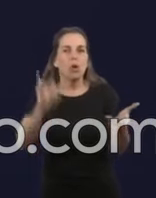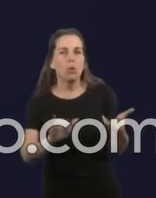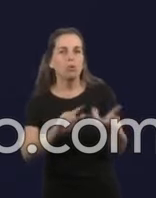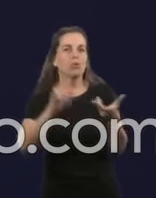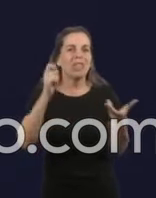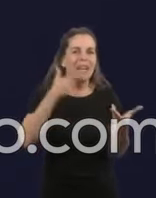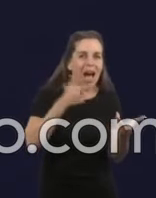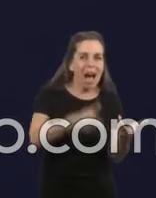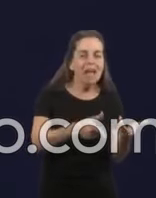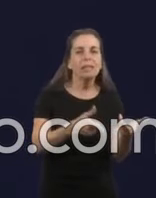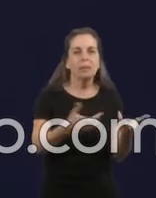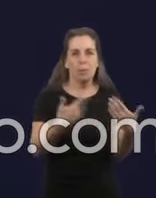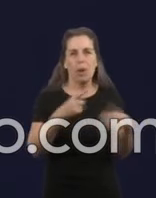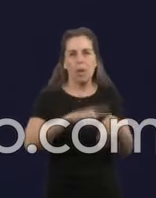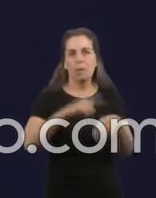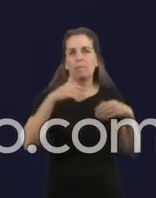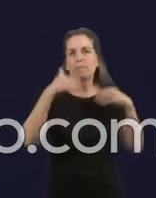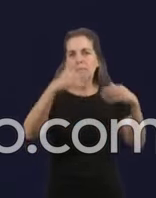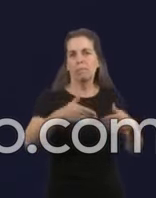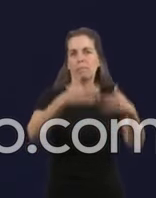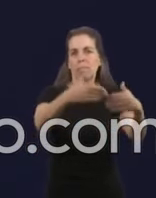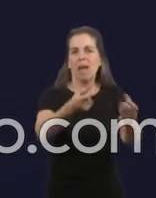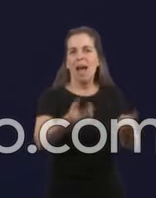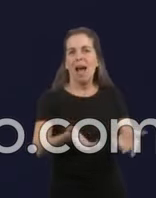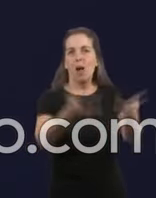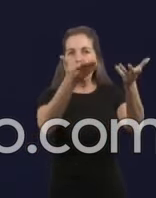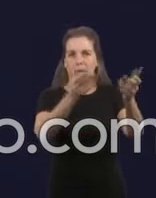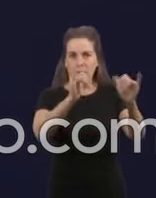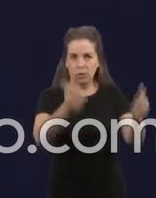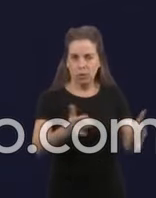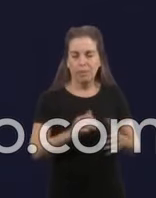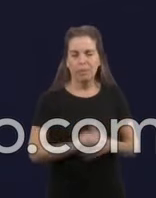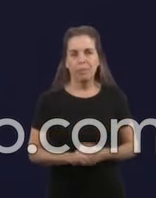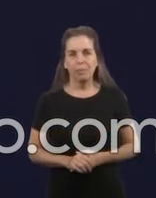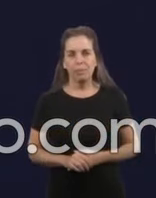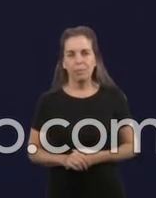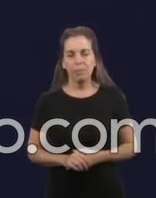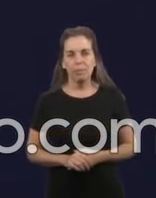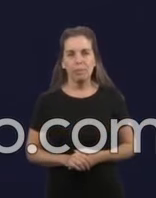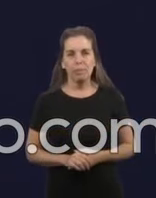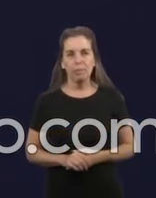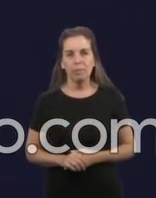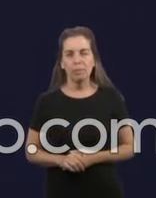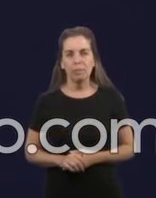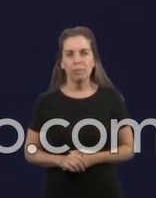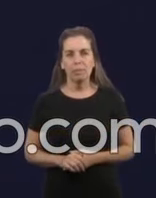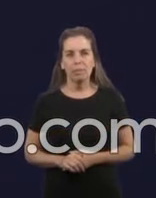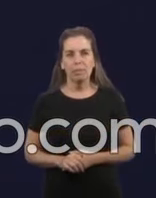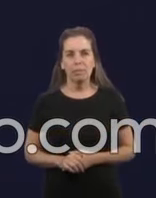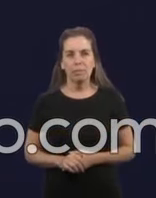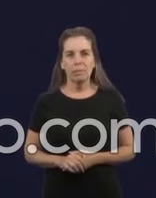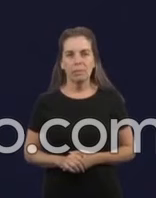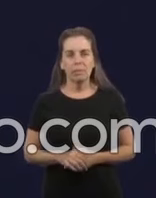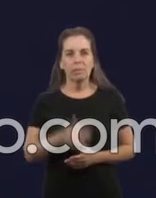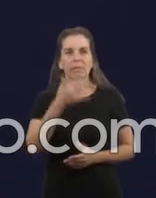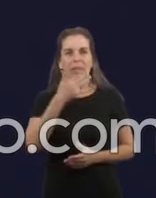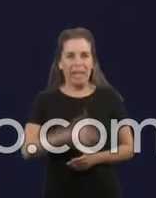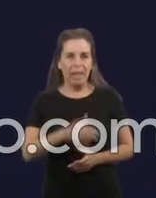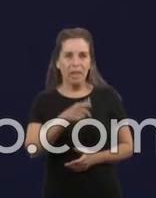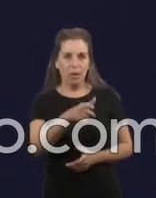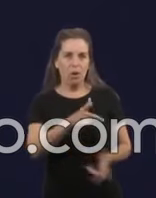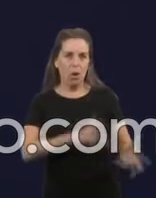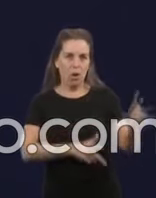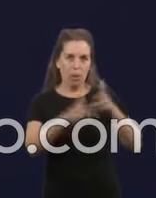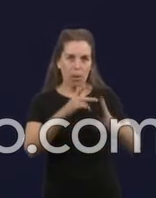considerables poderlas retrasar lo más que uno pueda eh Lo cierto es que entiendo el punto